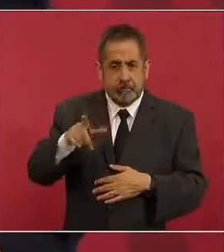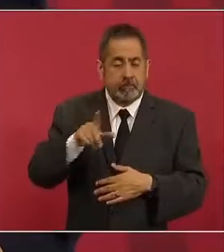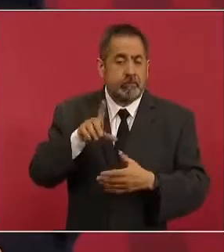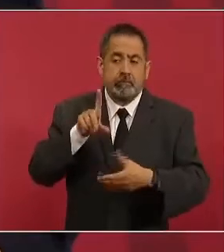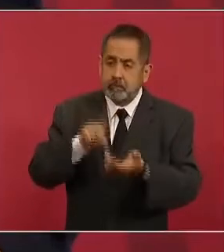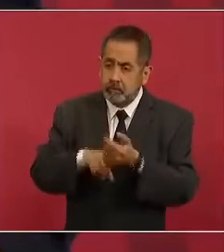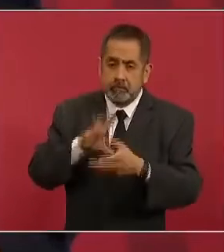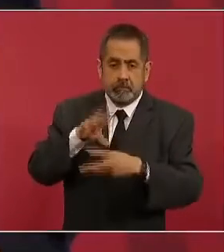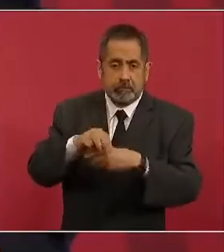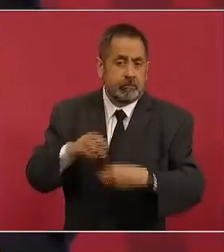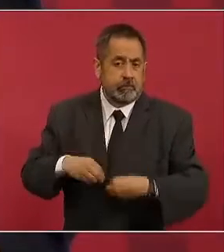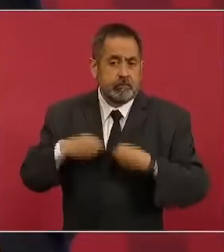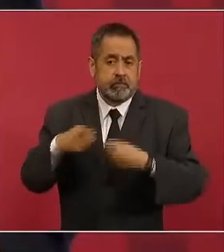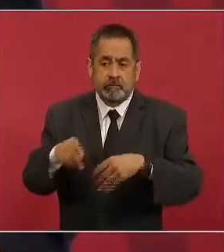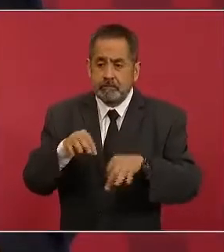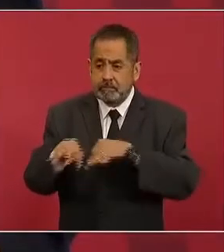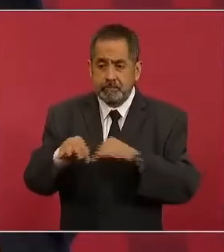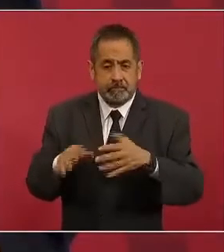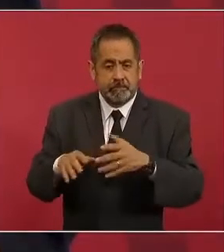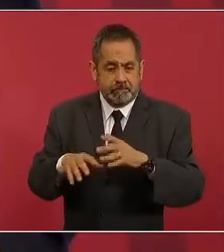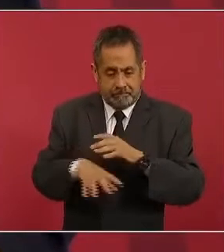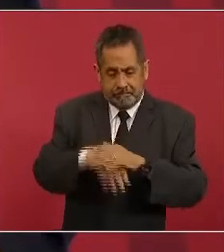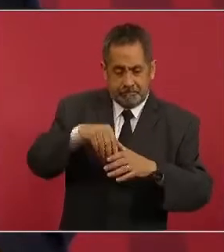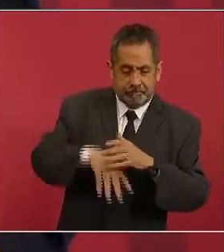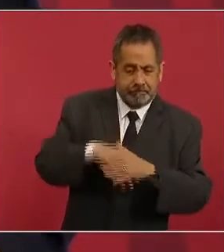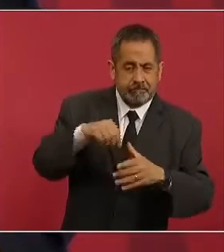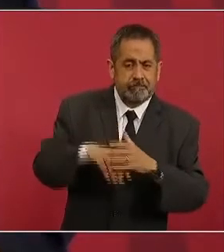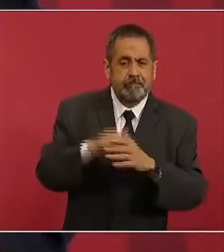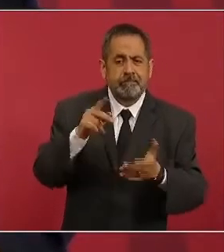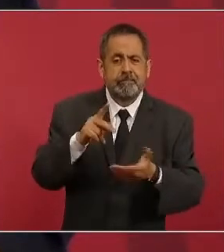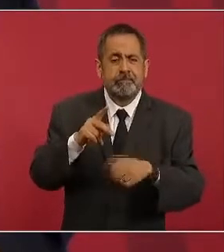vive de la extracción del carbón